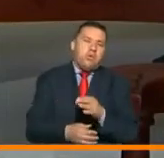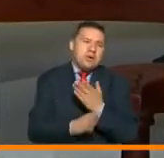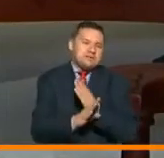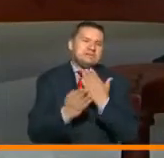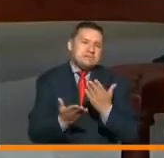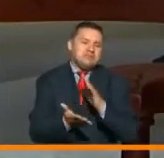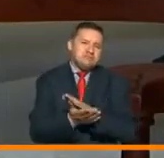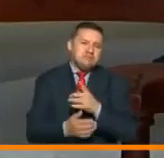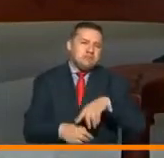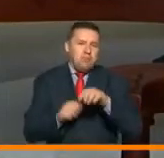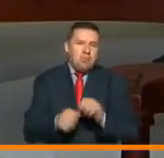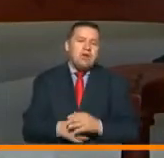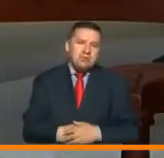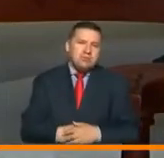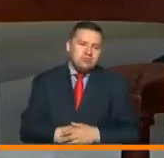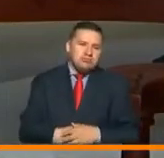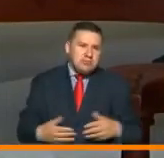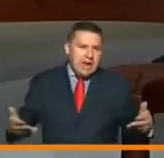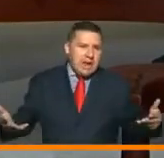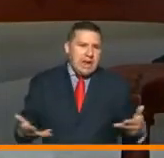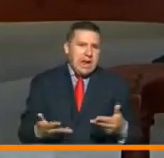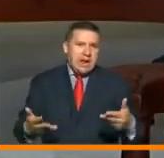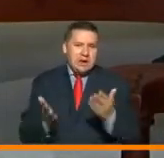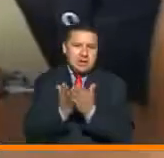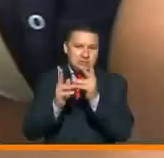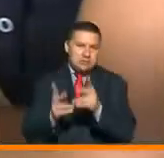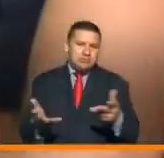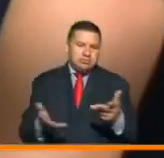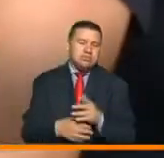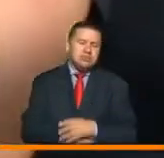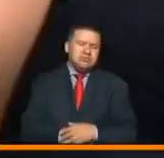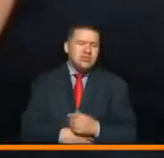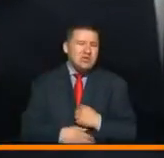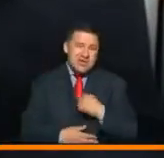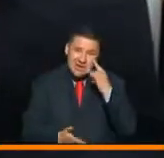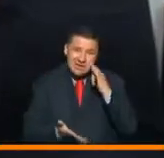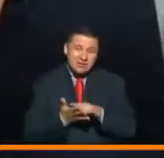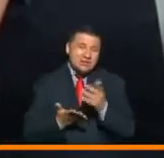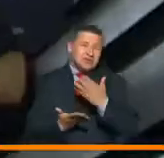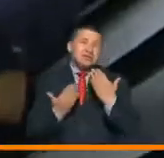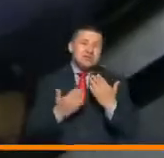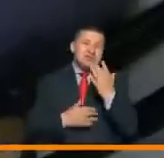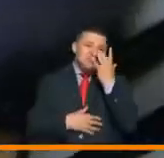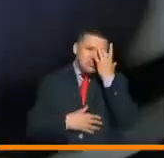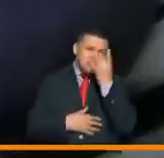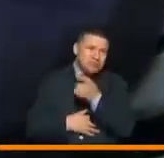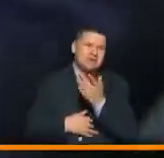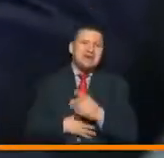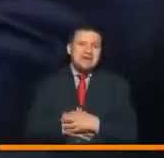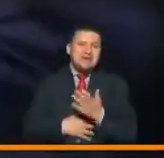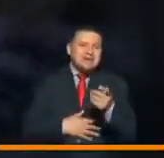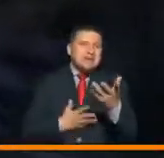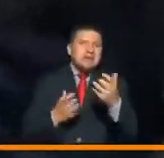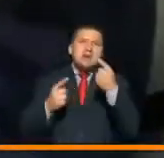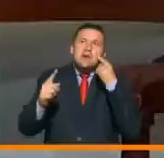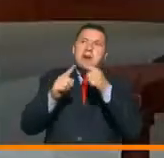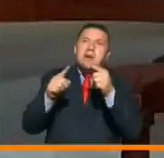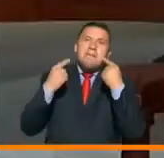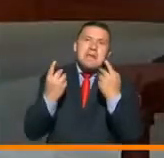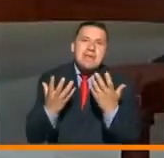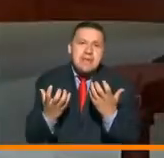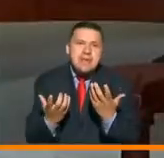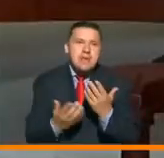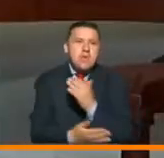seguridad de que podemos ayudarle para el estudio y todo. Yo creo que le sirve mucho porque él tiene muchas metas, él